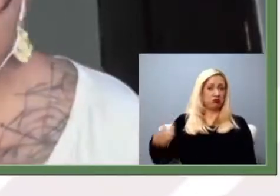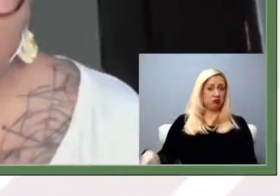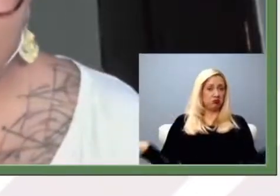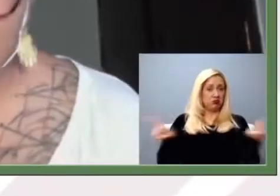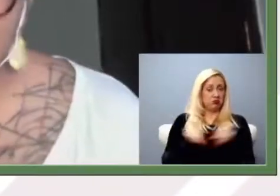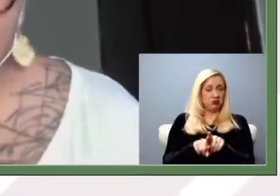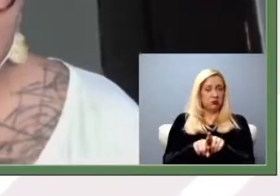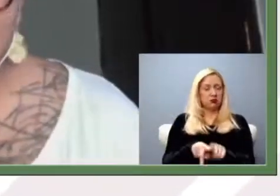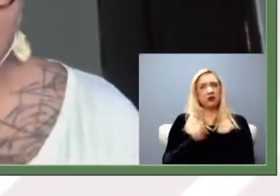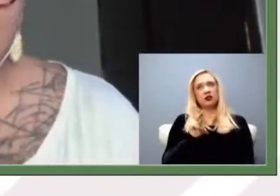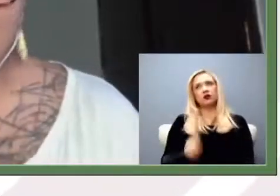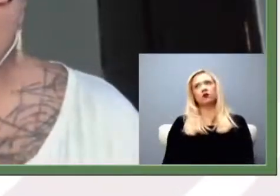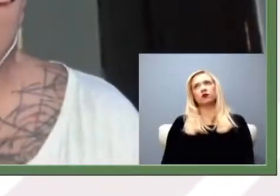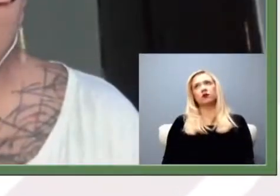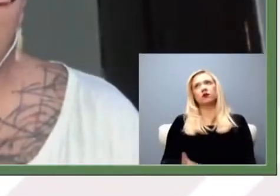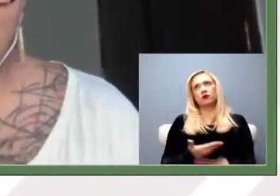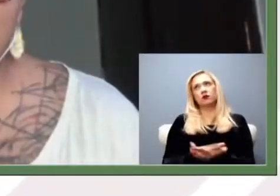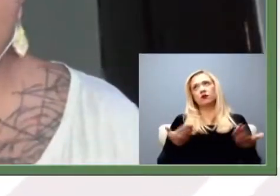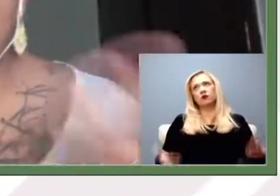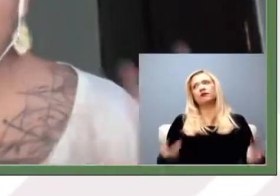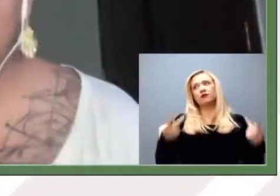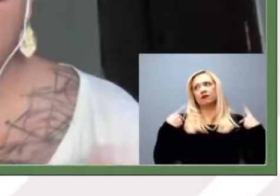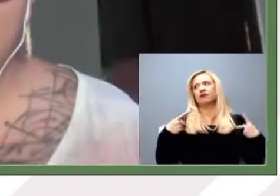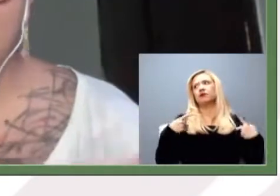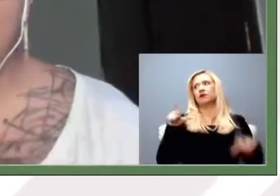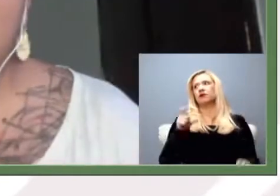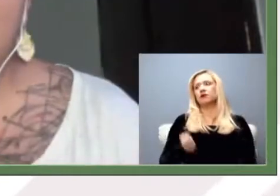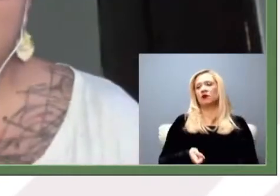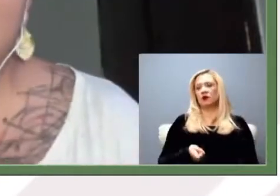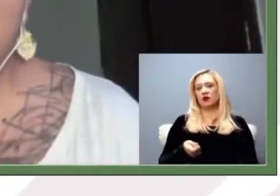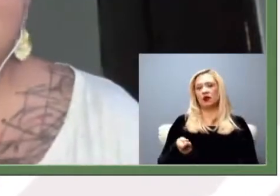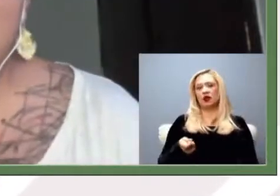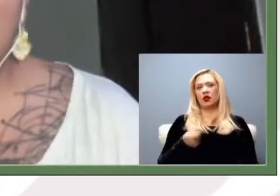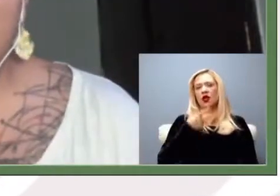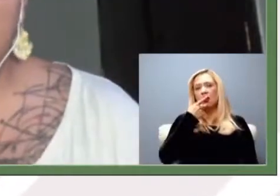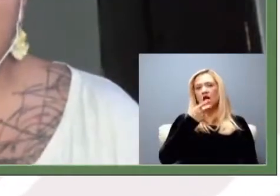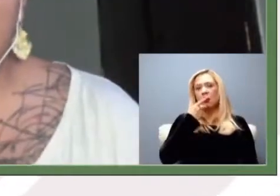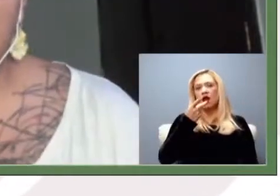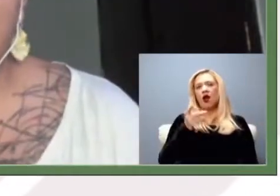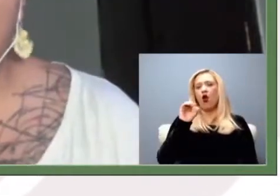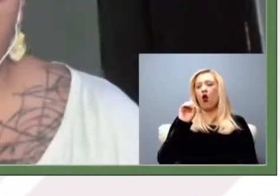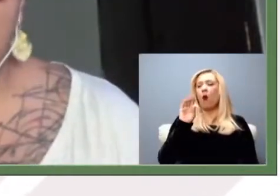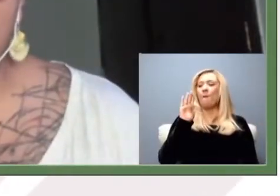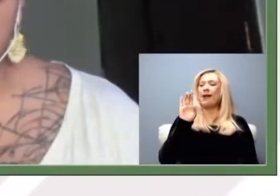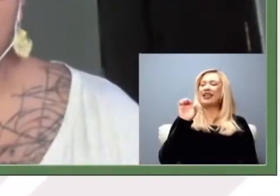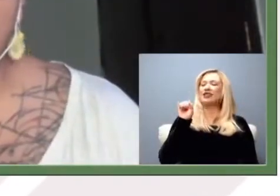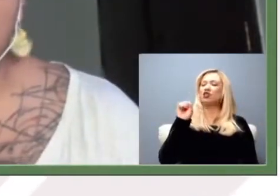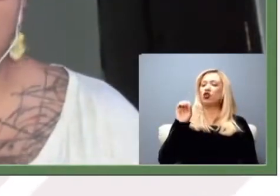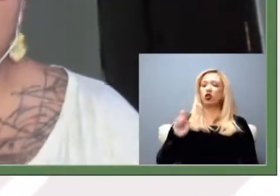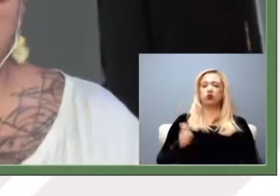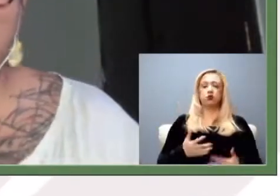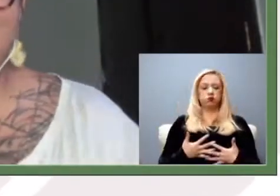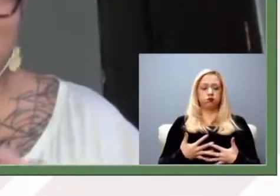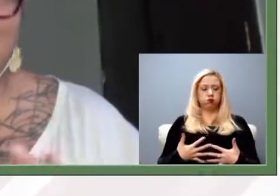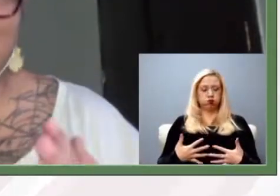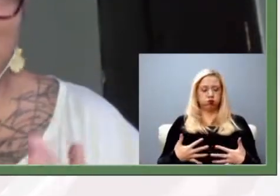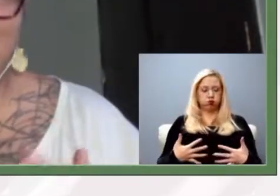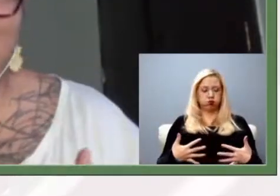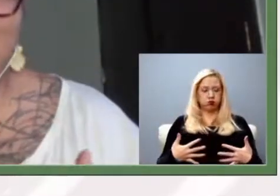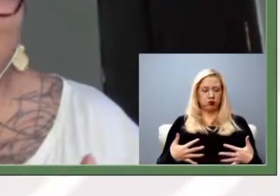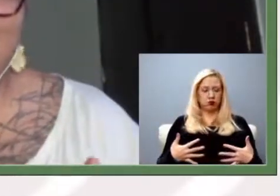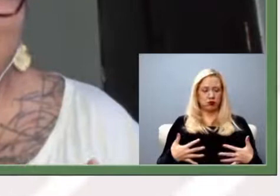indistinción, ¿no? Social. A veces cuando decimos obesa, obeso, estamos pensando en gordura, ¿no? No